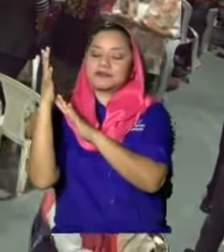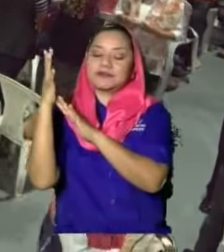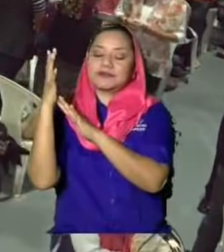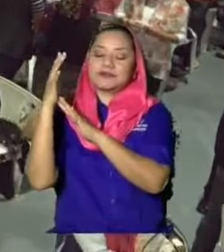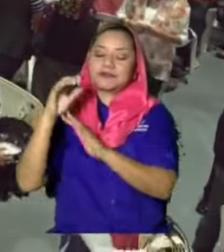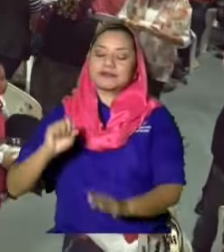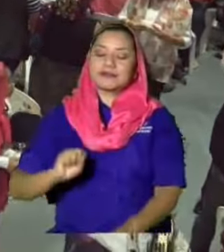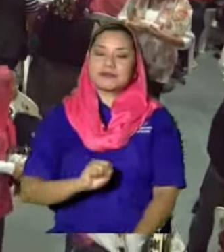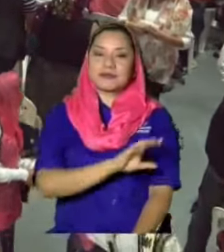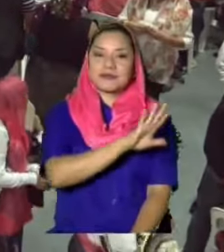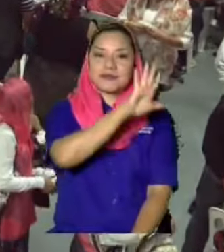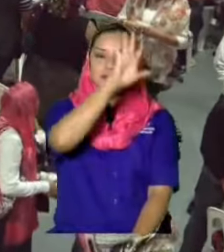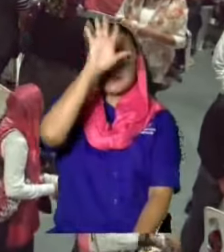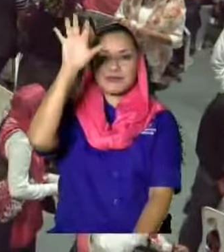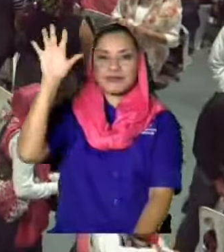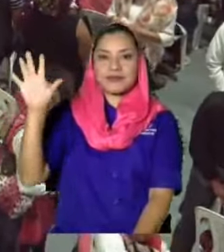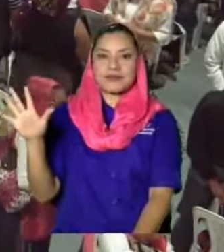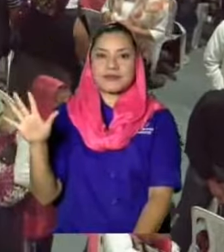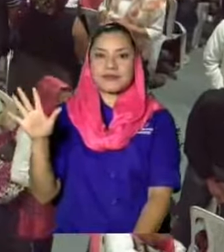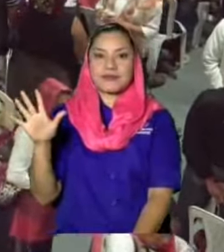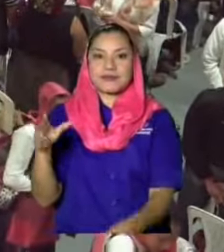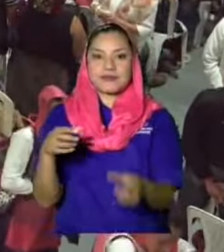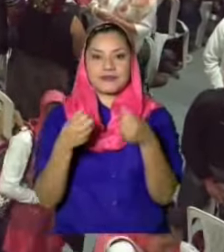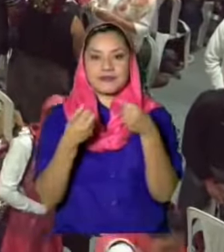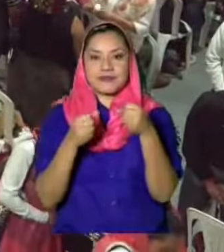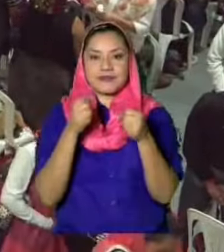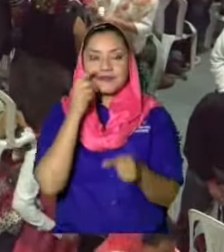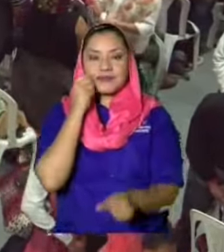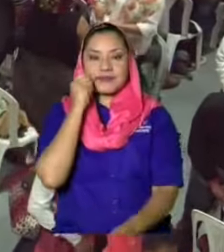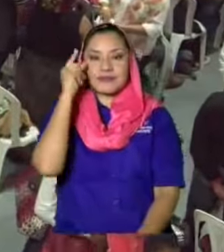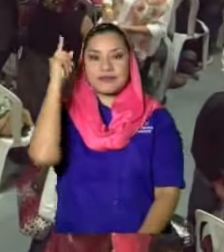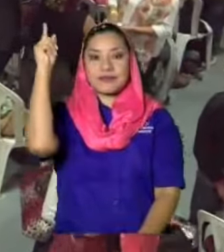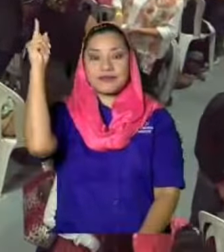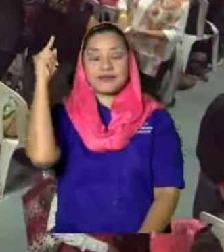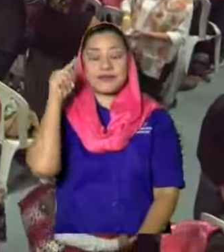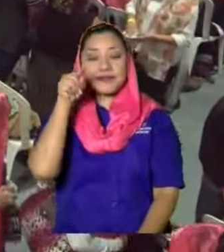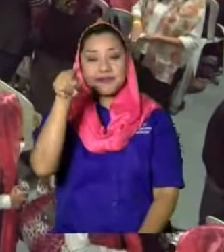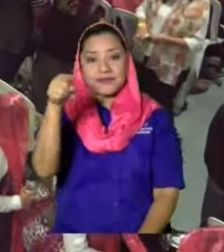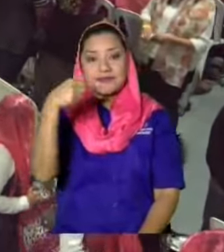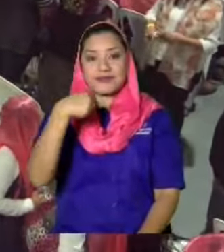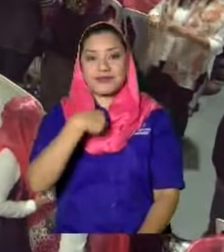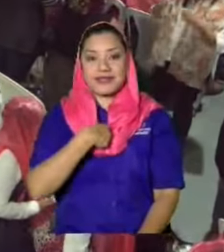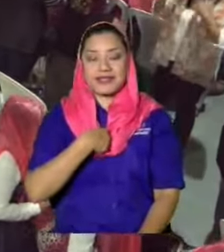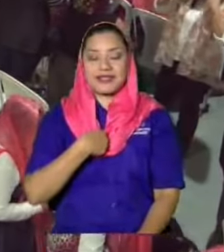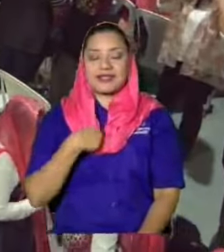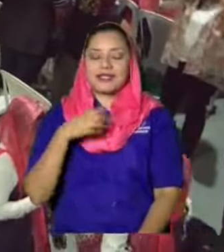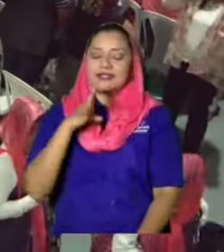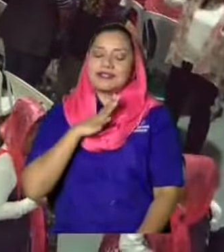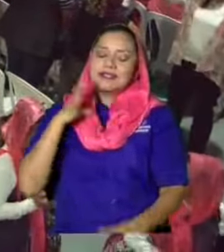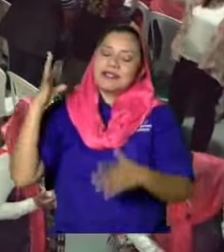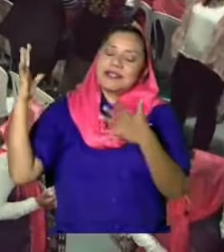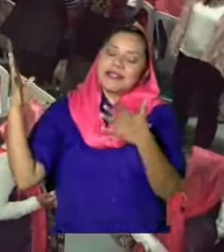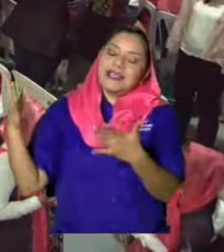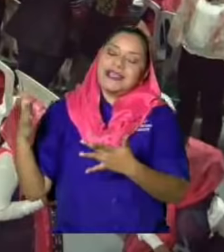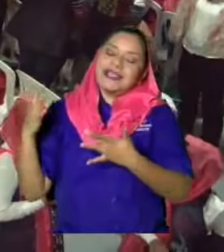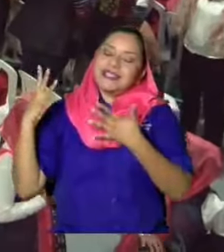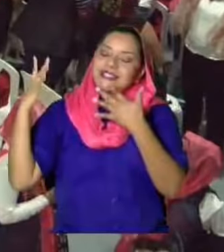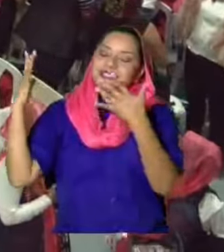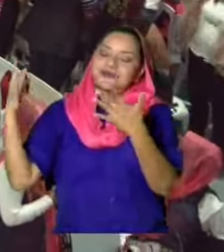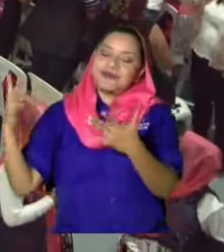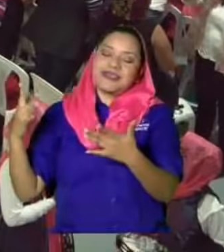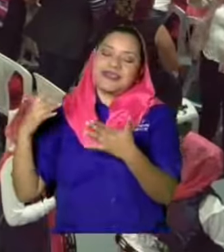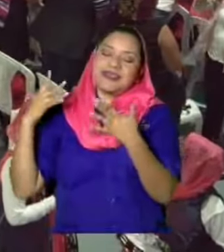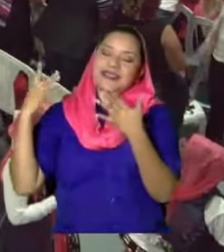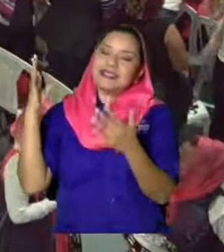mañana. Este es el día que hizo el Señor para ti. Oh, hay esperanza. Hay esperanza.